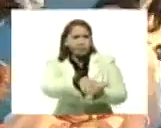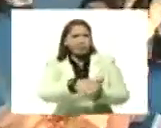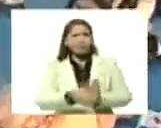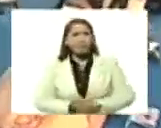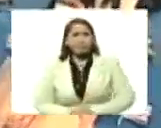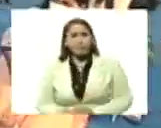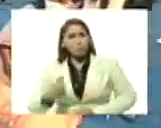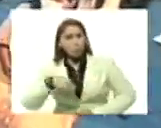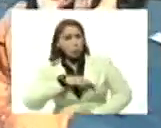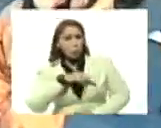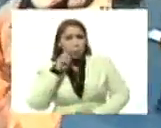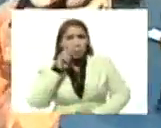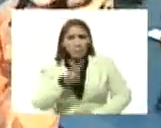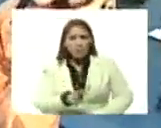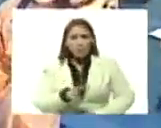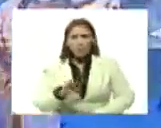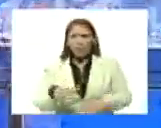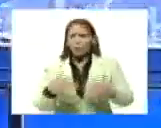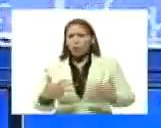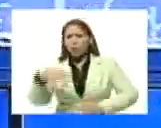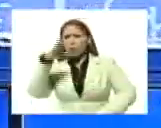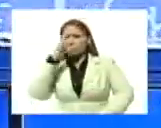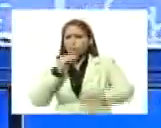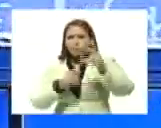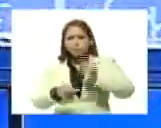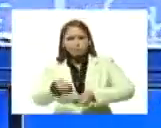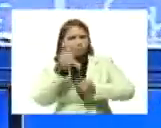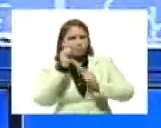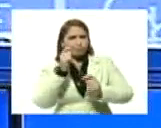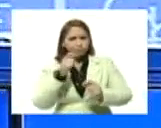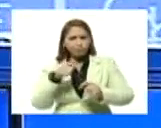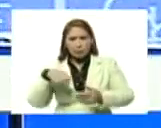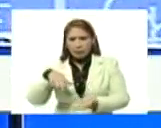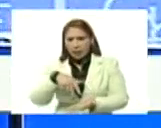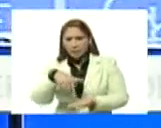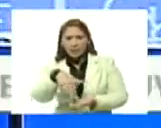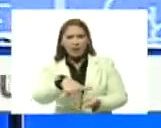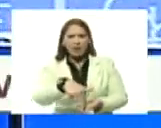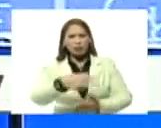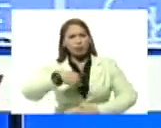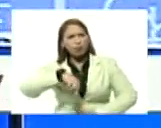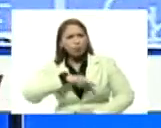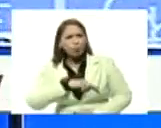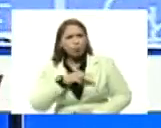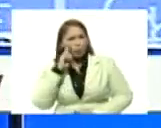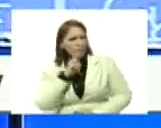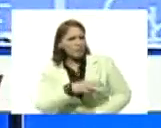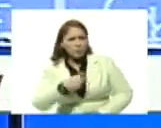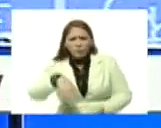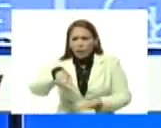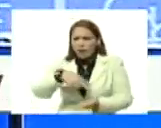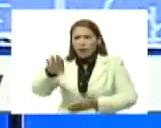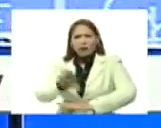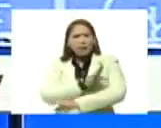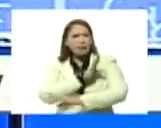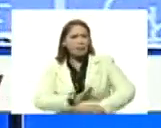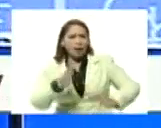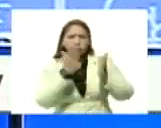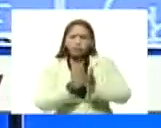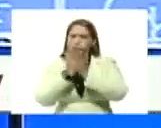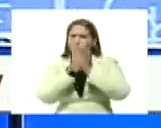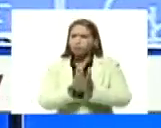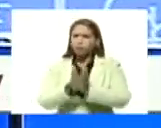Los vimos cuando aprendieron a caminar. Los vimos andar, bailar, cantar,